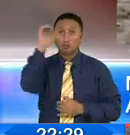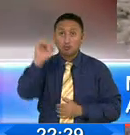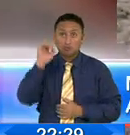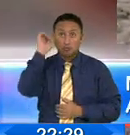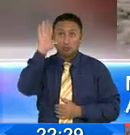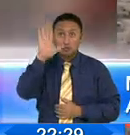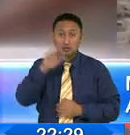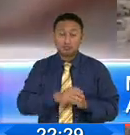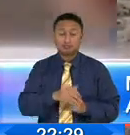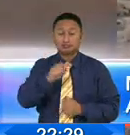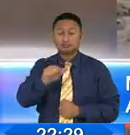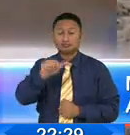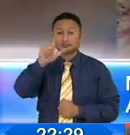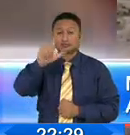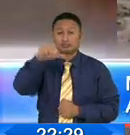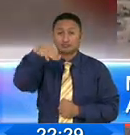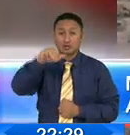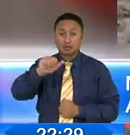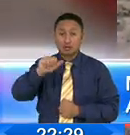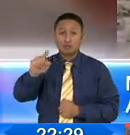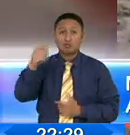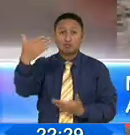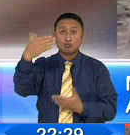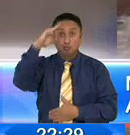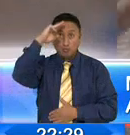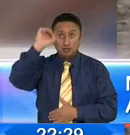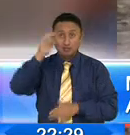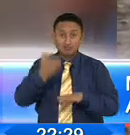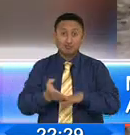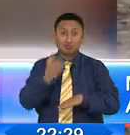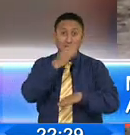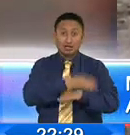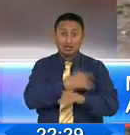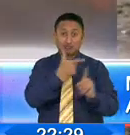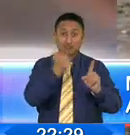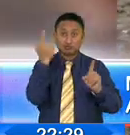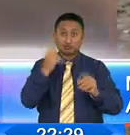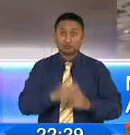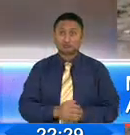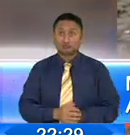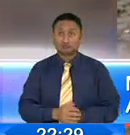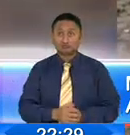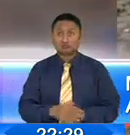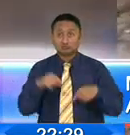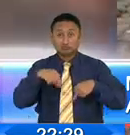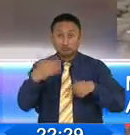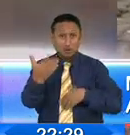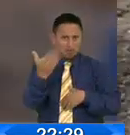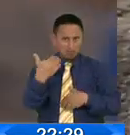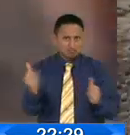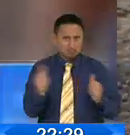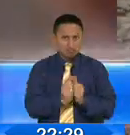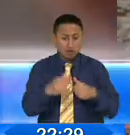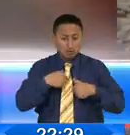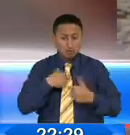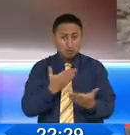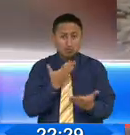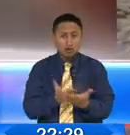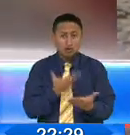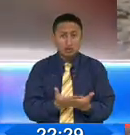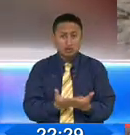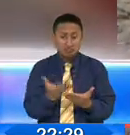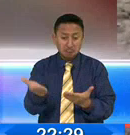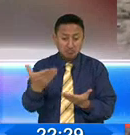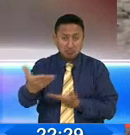Alma Barragán, una política mexicana, minutos antes de ser asesinada. Si gustan acompañarme, vengan para que escuchen mis propuestas, vengan para convivir